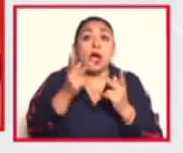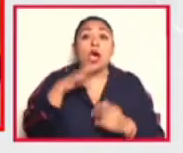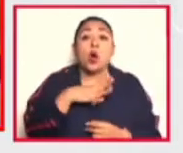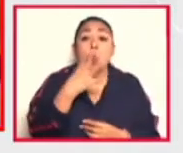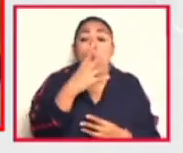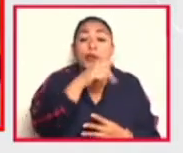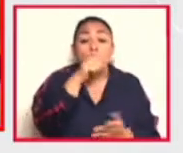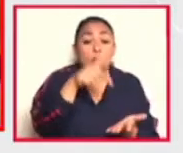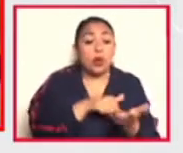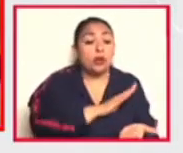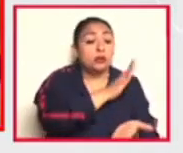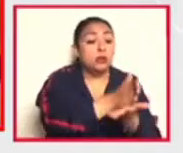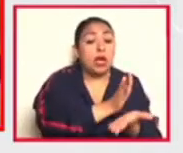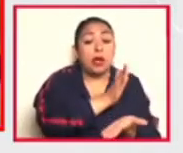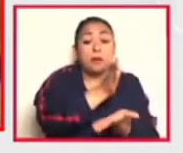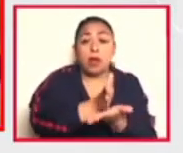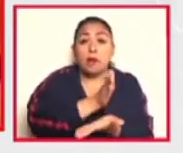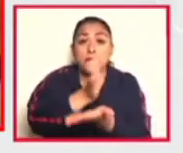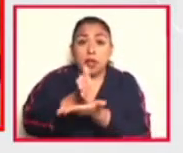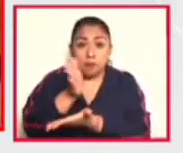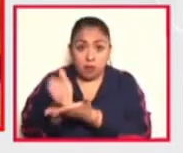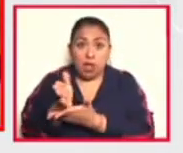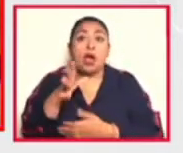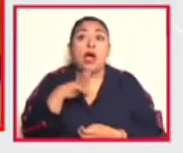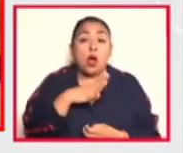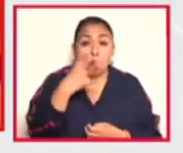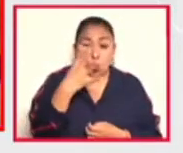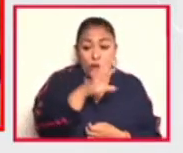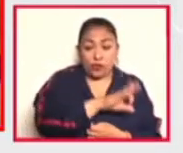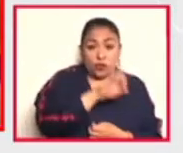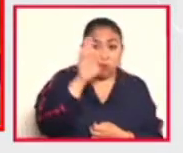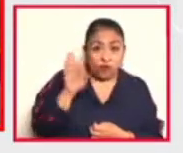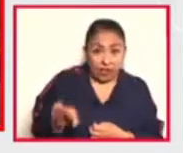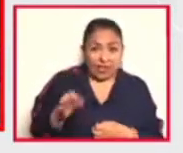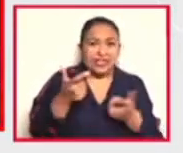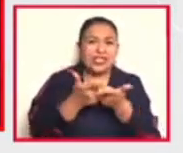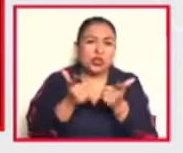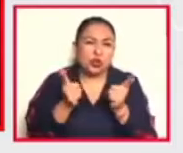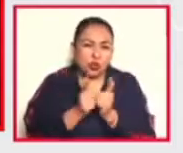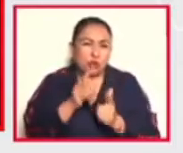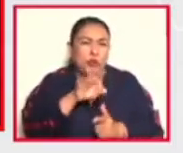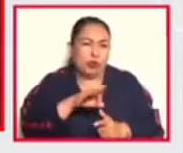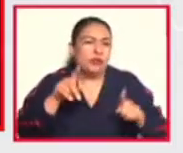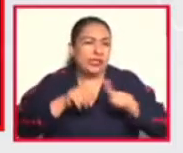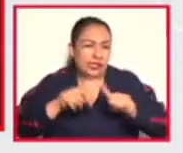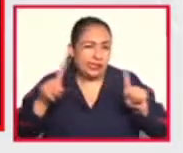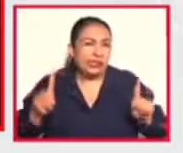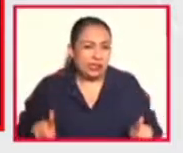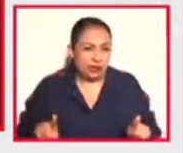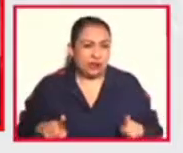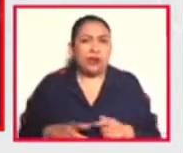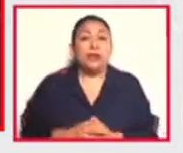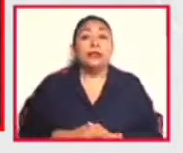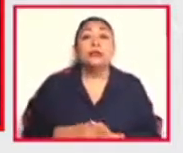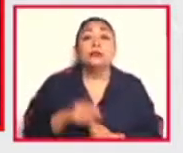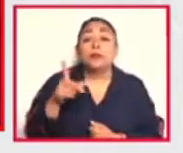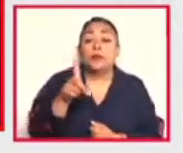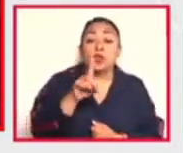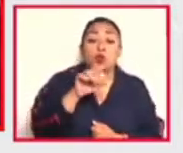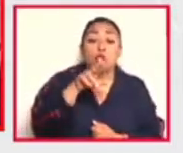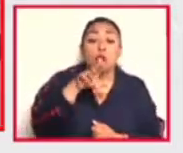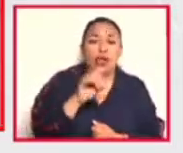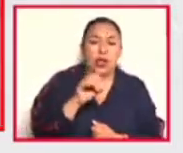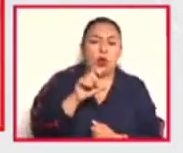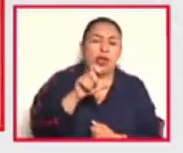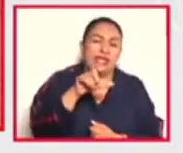iban, entonces había 4 fechas, grupos de fechas distintas. El duelo de las exequias y los